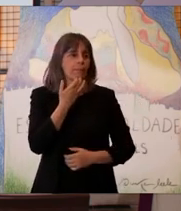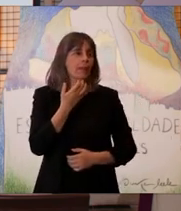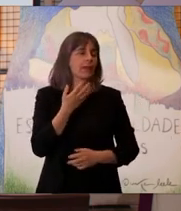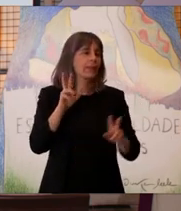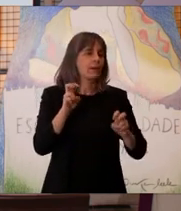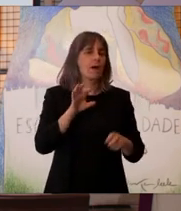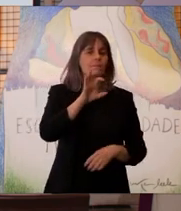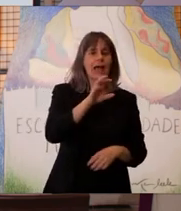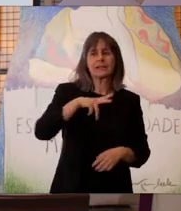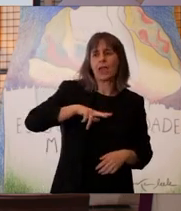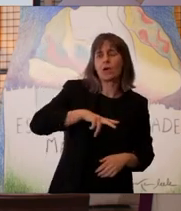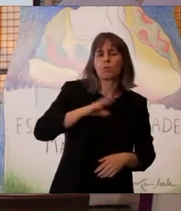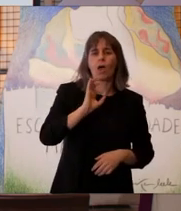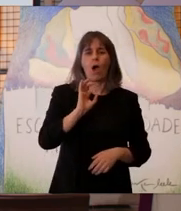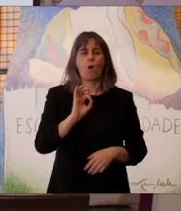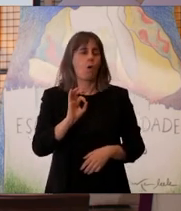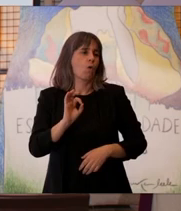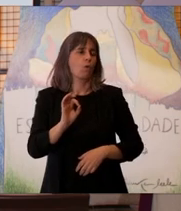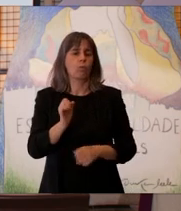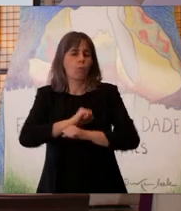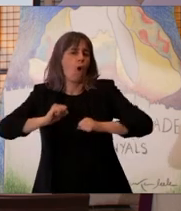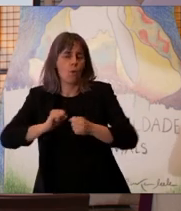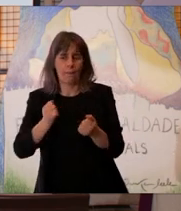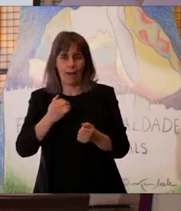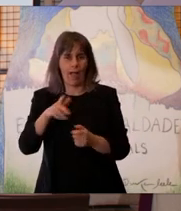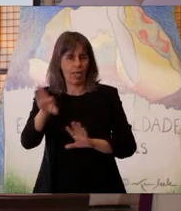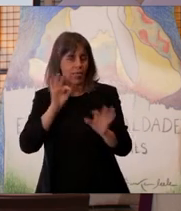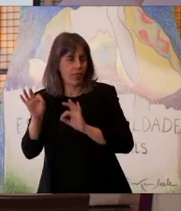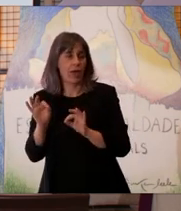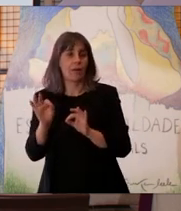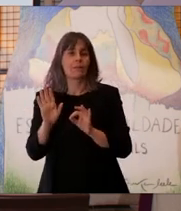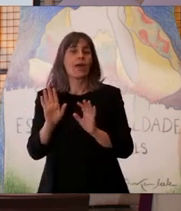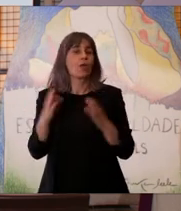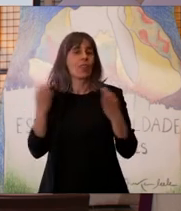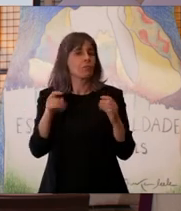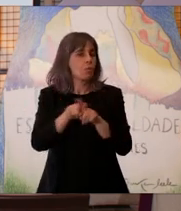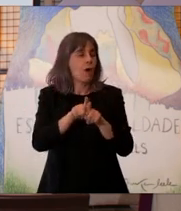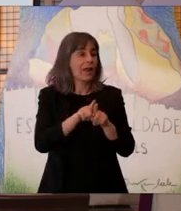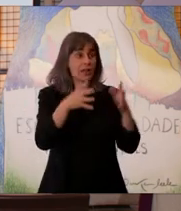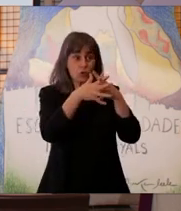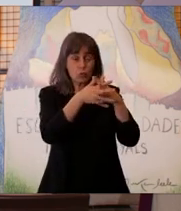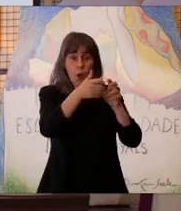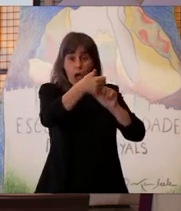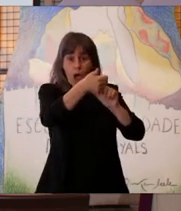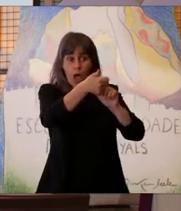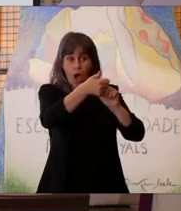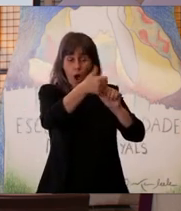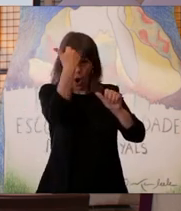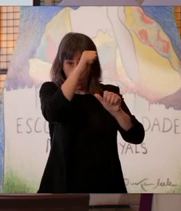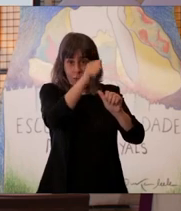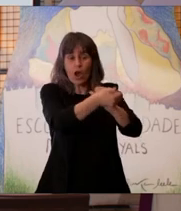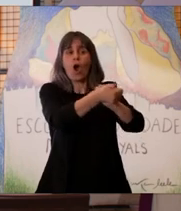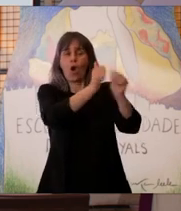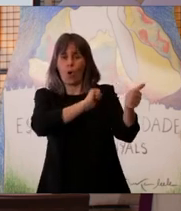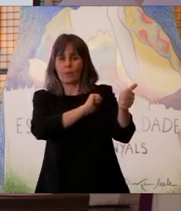para tirar una bomba mucho poder pero siempre que seamos hombres honorarios y desde luego además pero con un aspecto pulcramente femenino